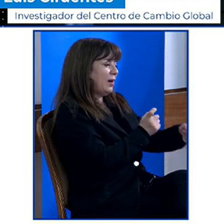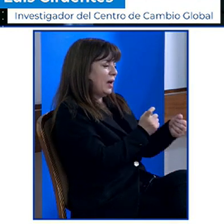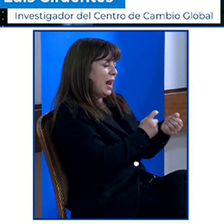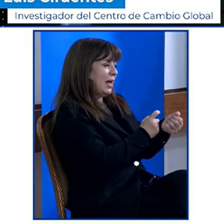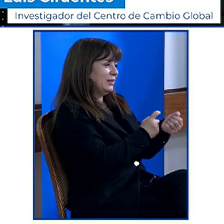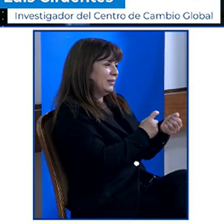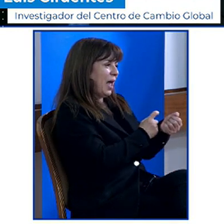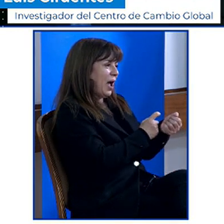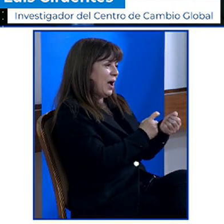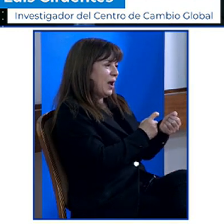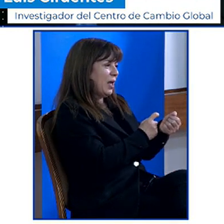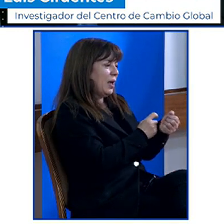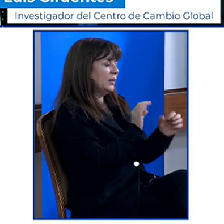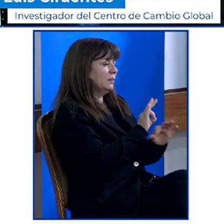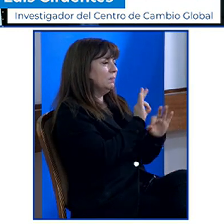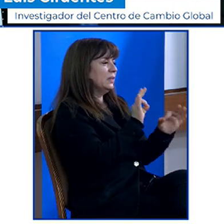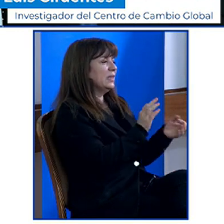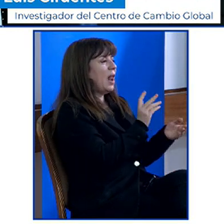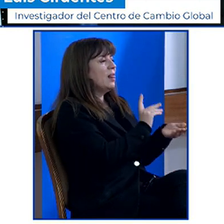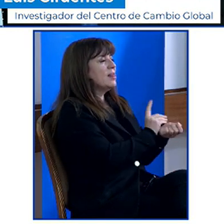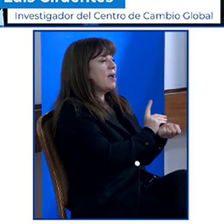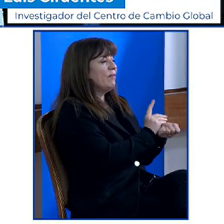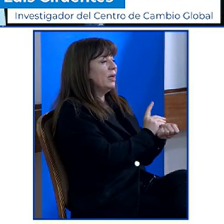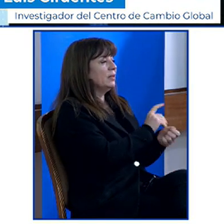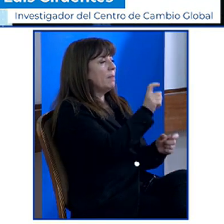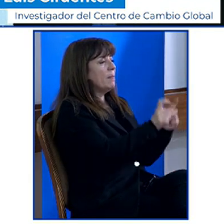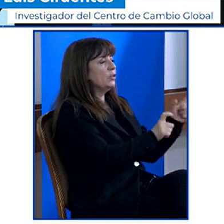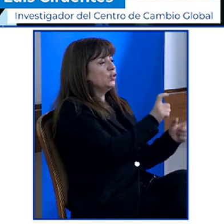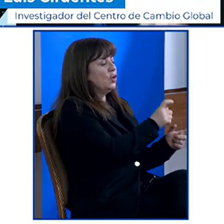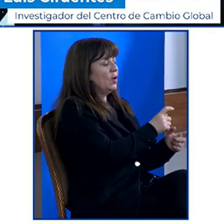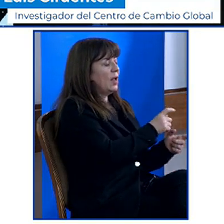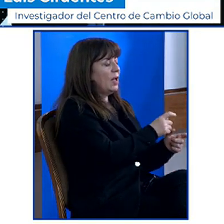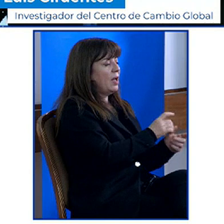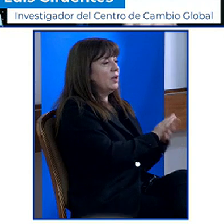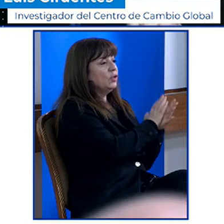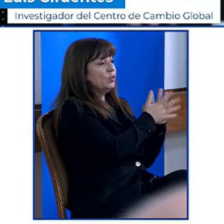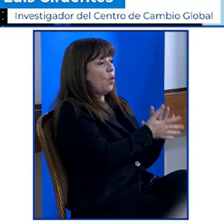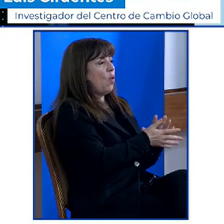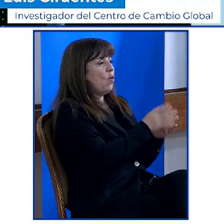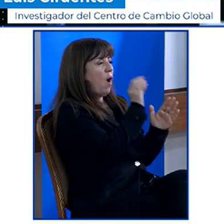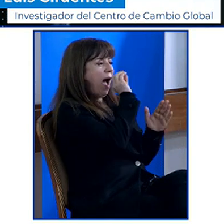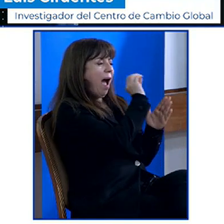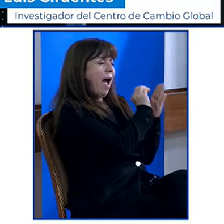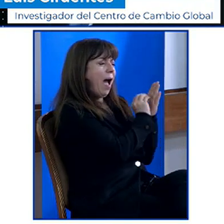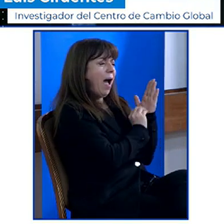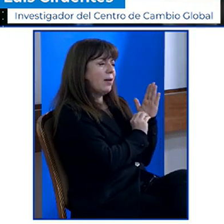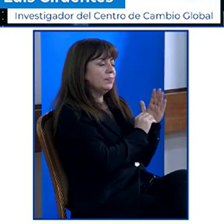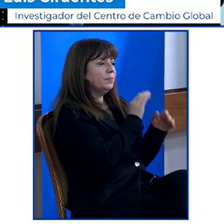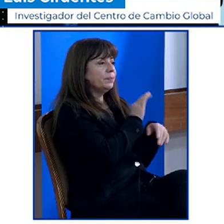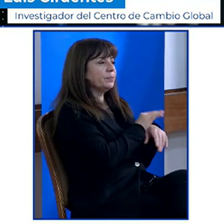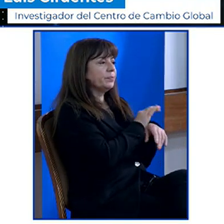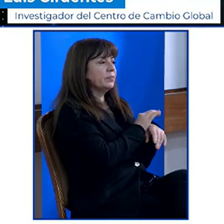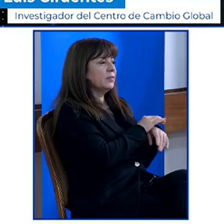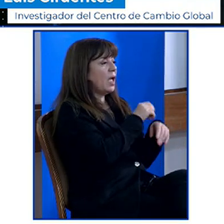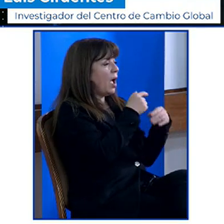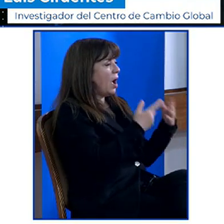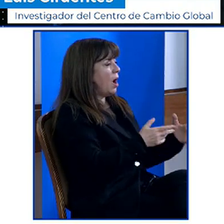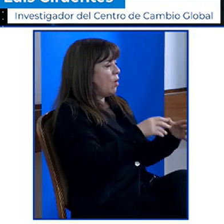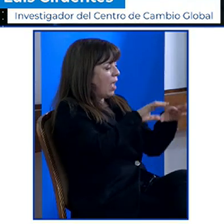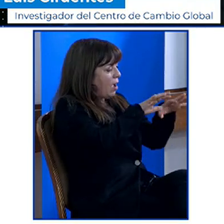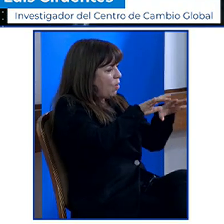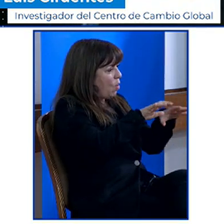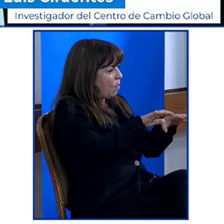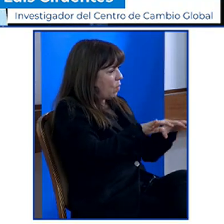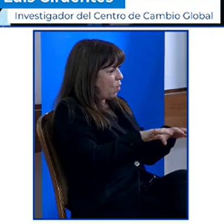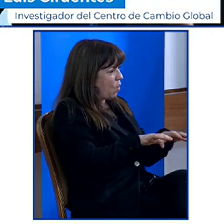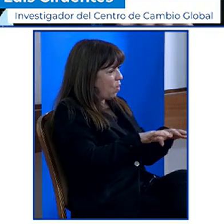principalmente pacientes diabéticos y todo lo que anotan los médicos. Ahora, afortunadamente en el computador, pero de todas